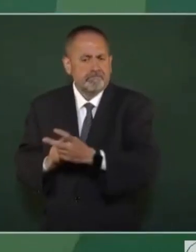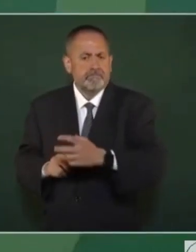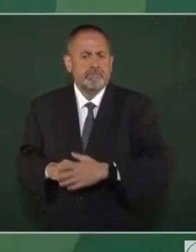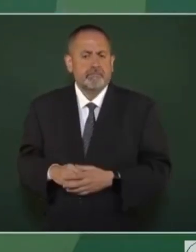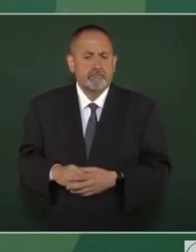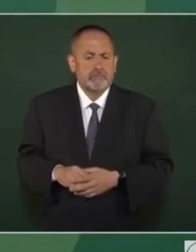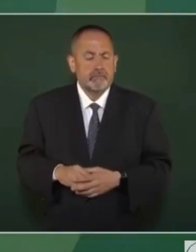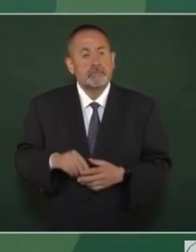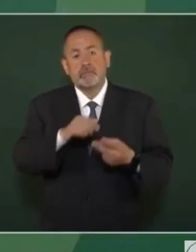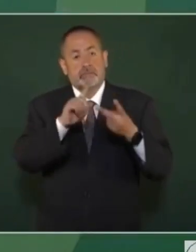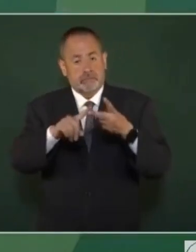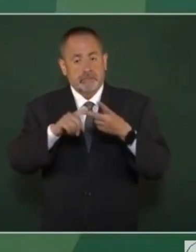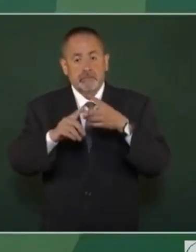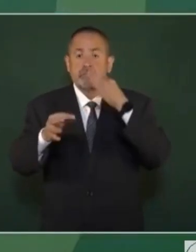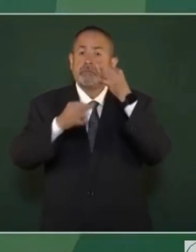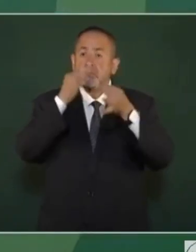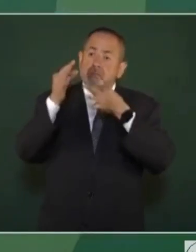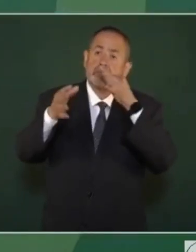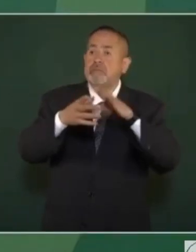la propaganda.